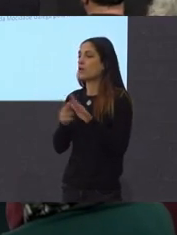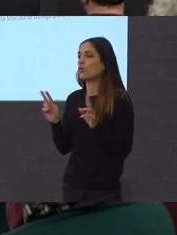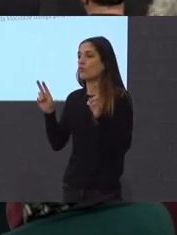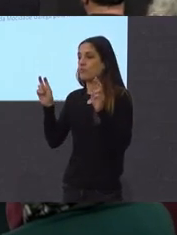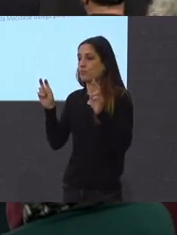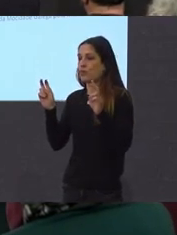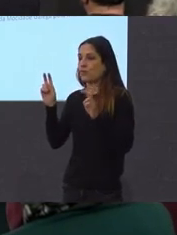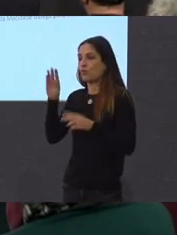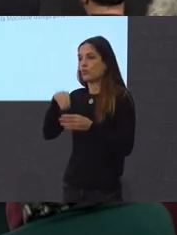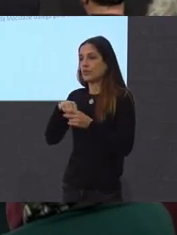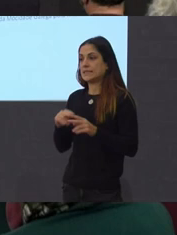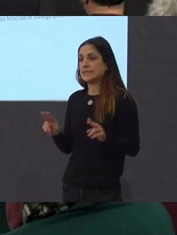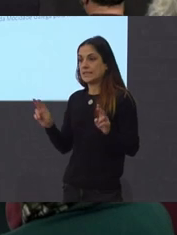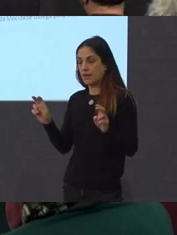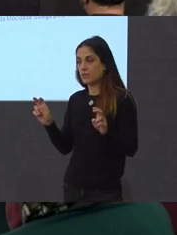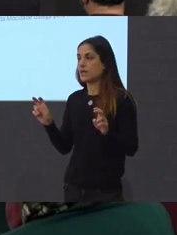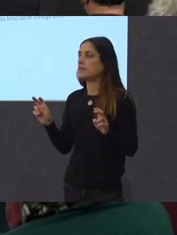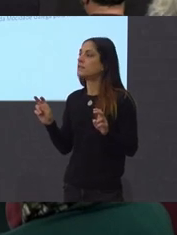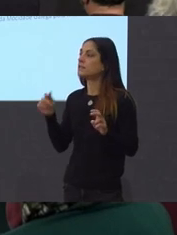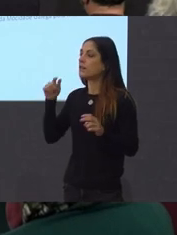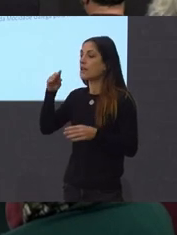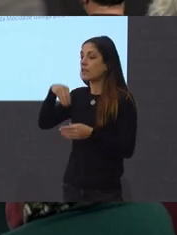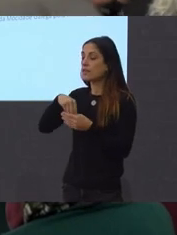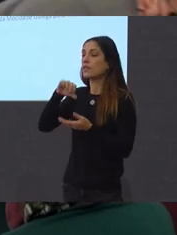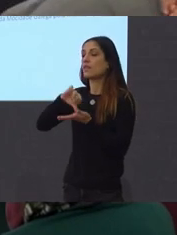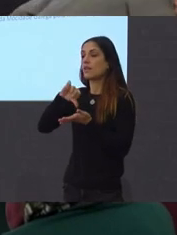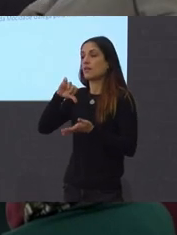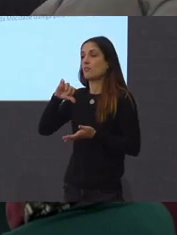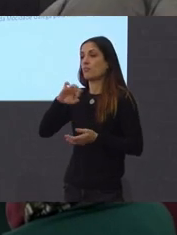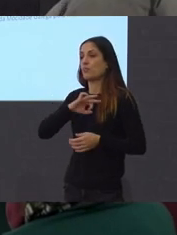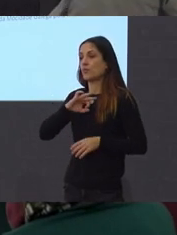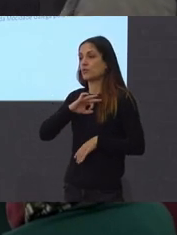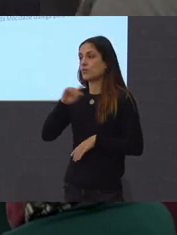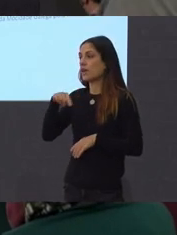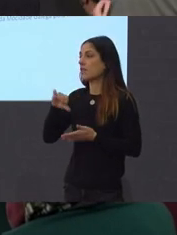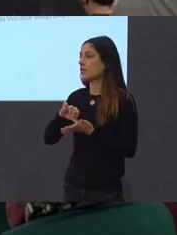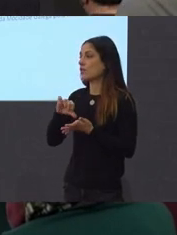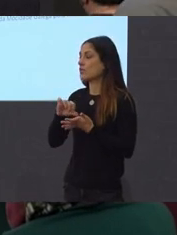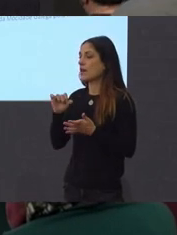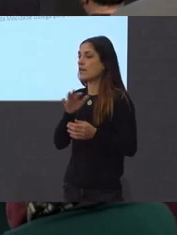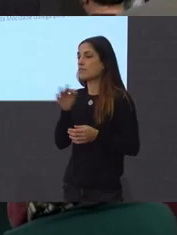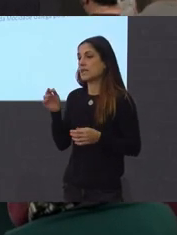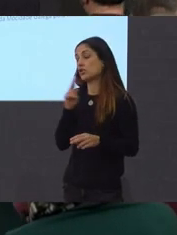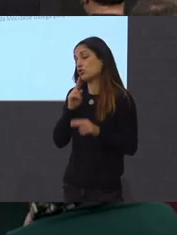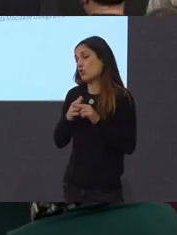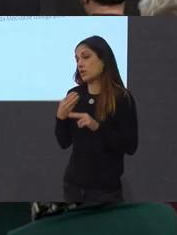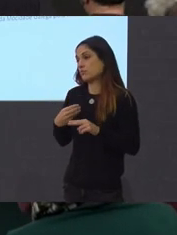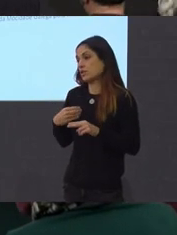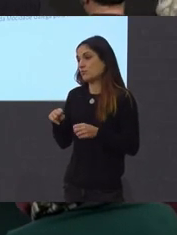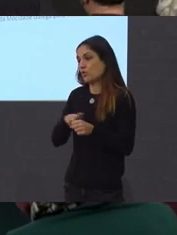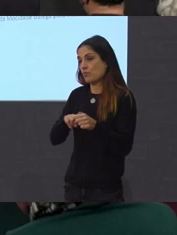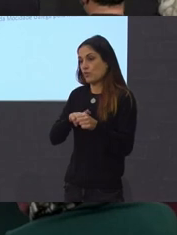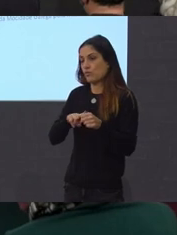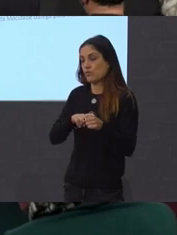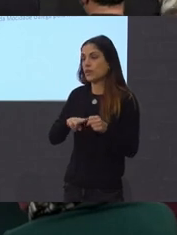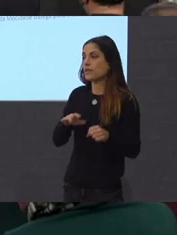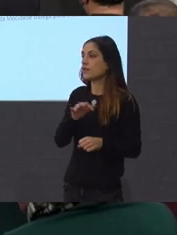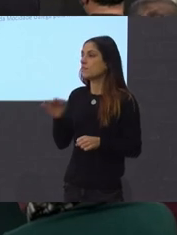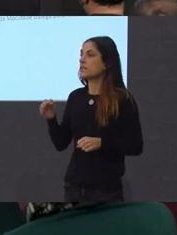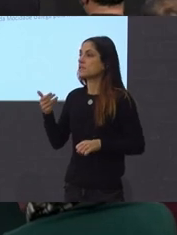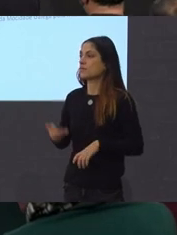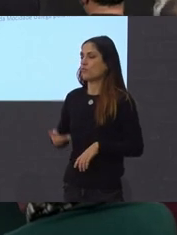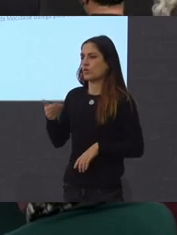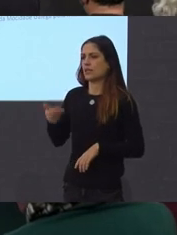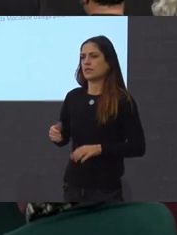en Pontevedra, que é unha cidade e tamén lle dá nome a unha provincia de especial